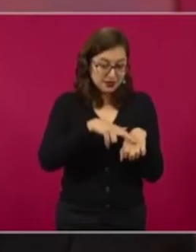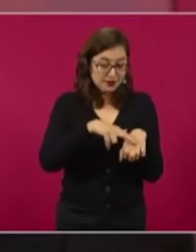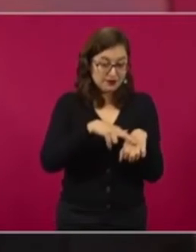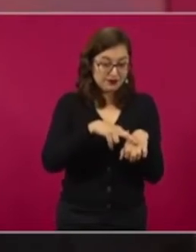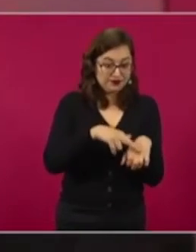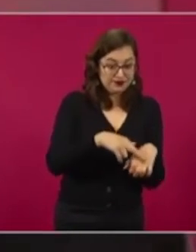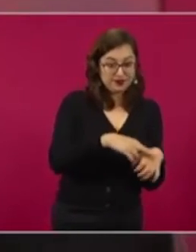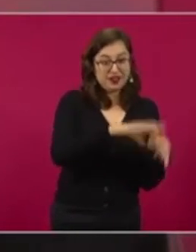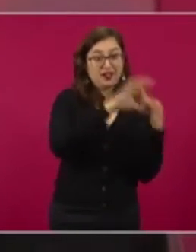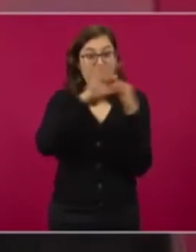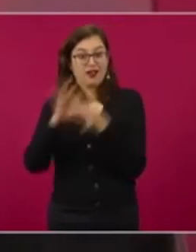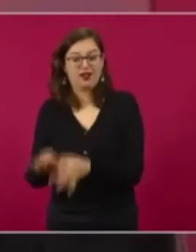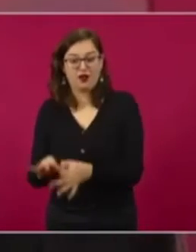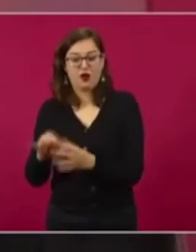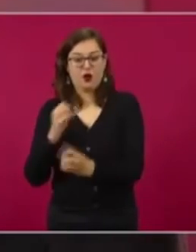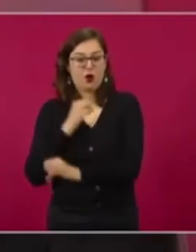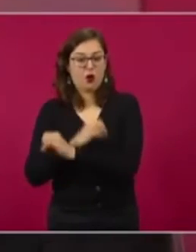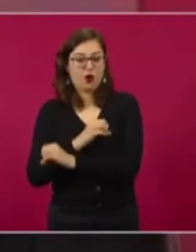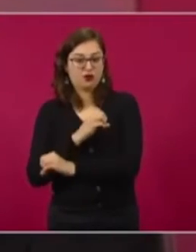Entonces,